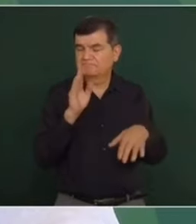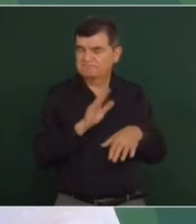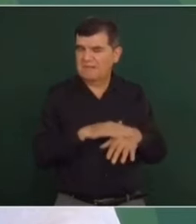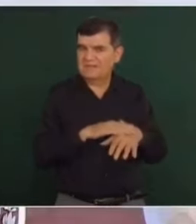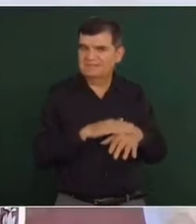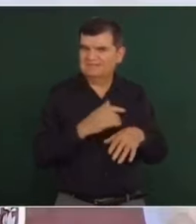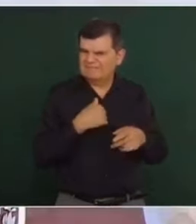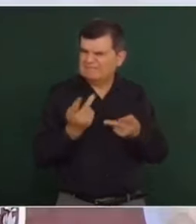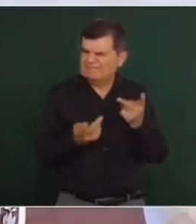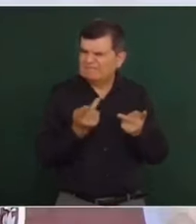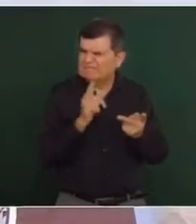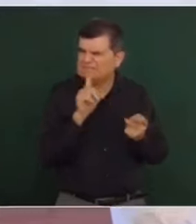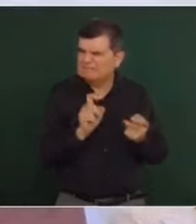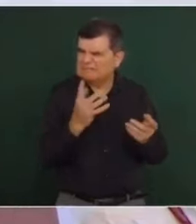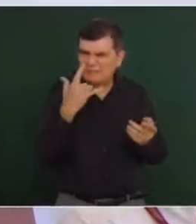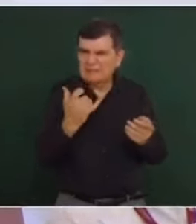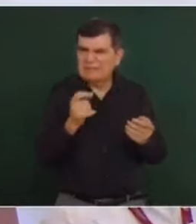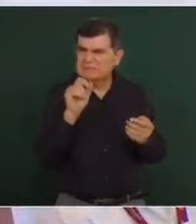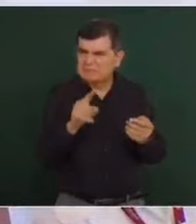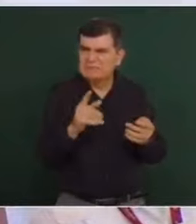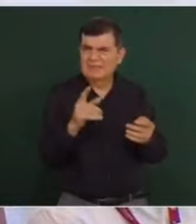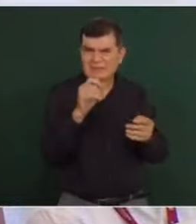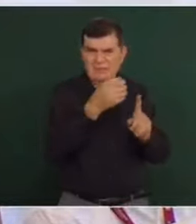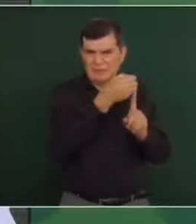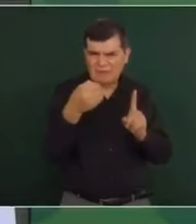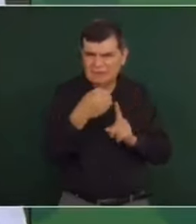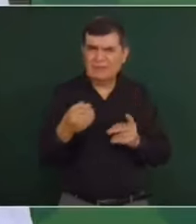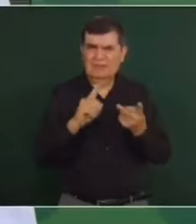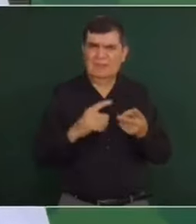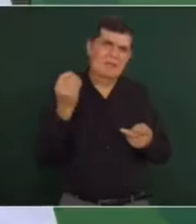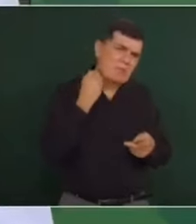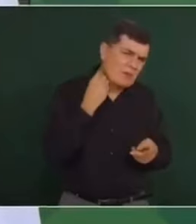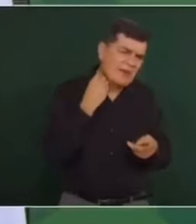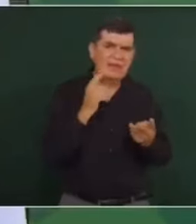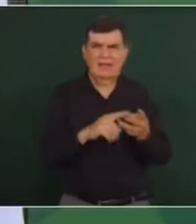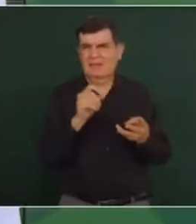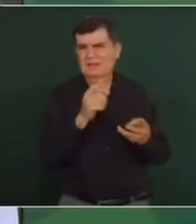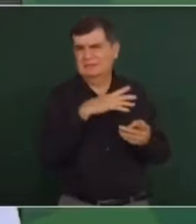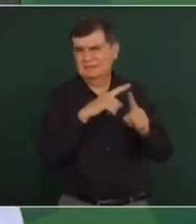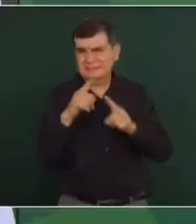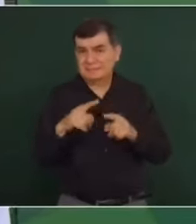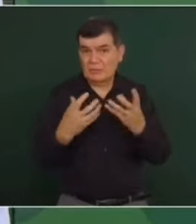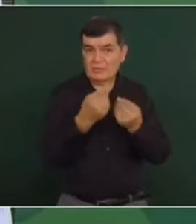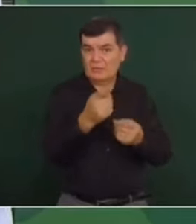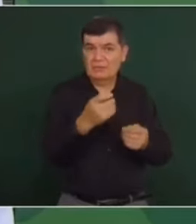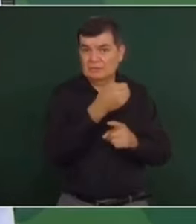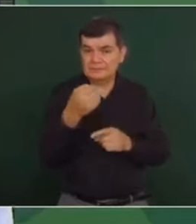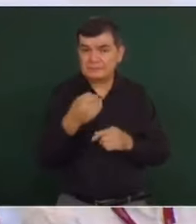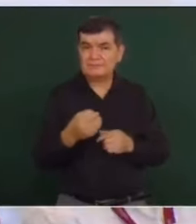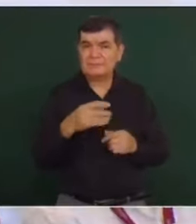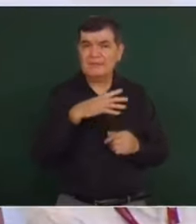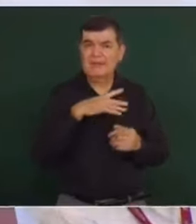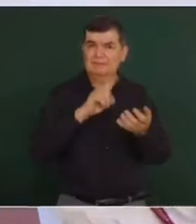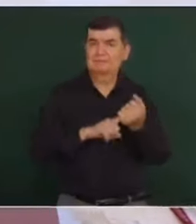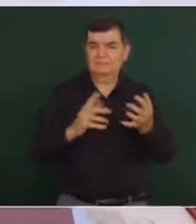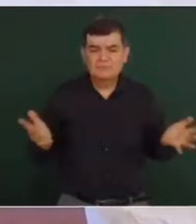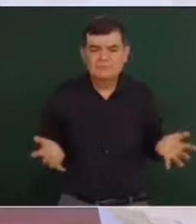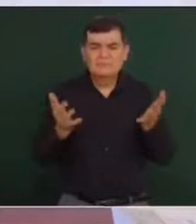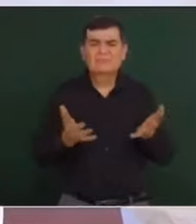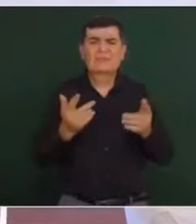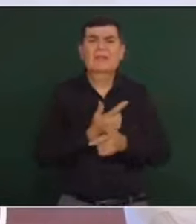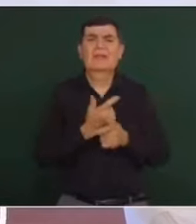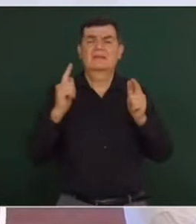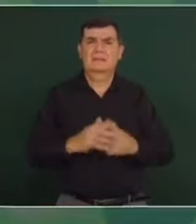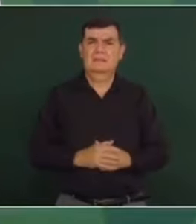cuestionable es de que estas mismas organizaciones y los abogados de los padres con estas organizaciones promueven la